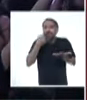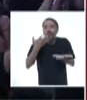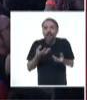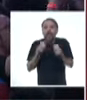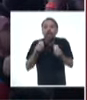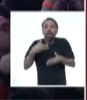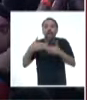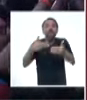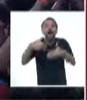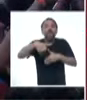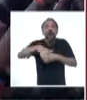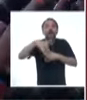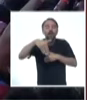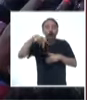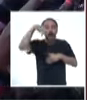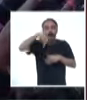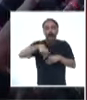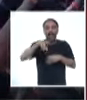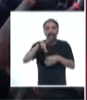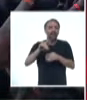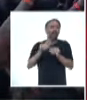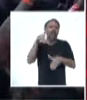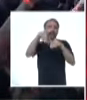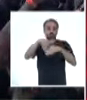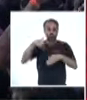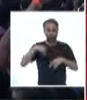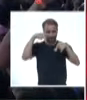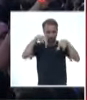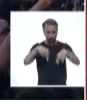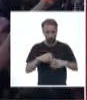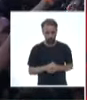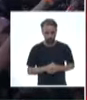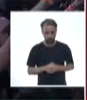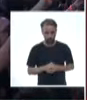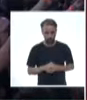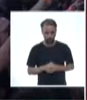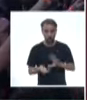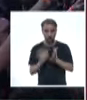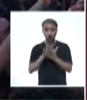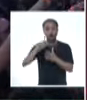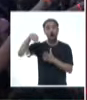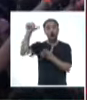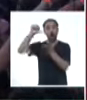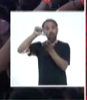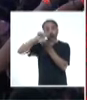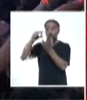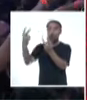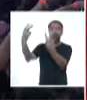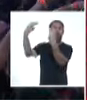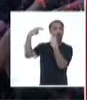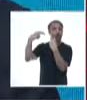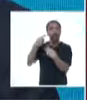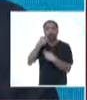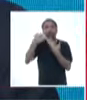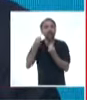públicas eh el la matanza en la matanza tenemos dos universidades con 75000 alumnos A dónde irían a parar